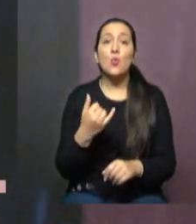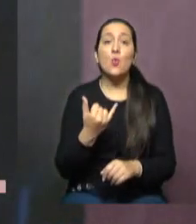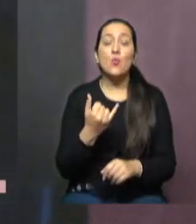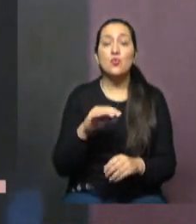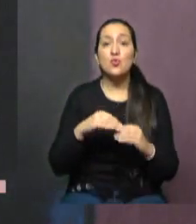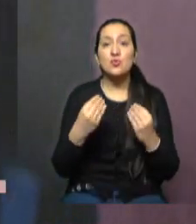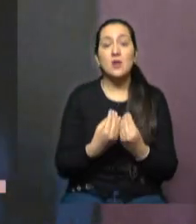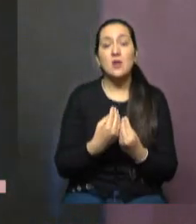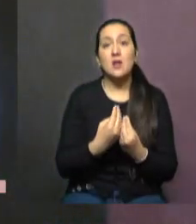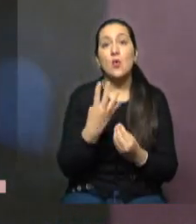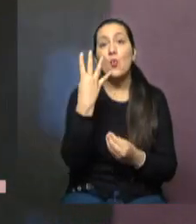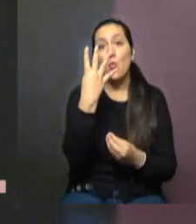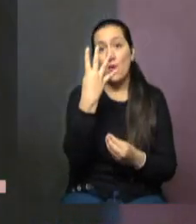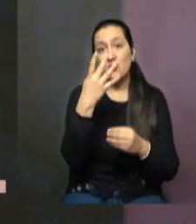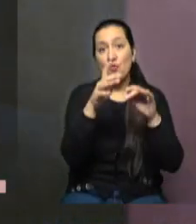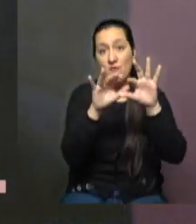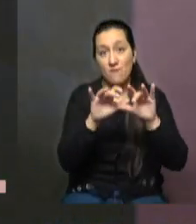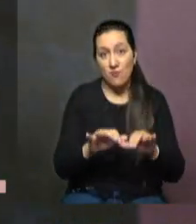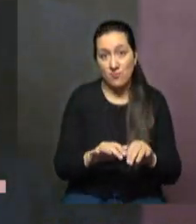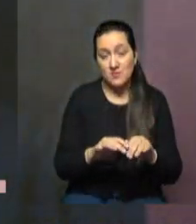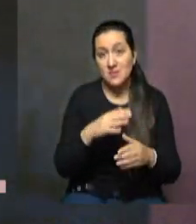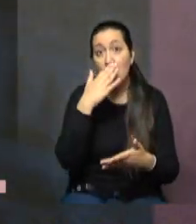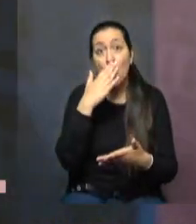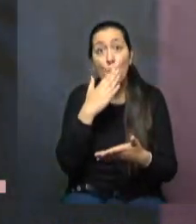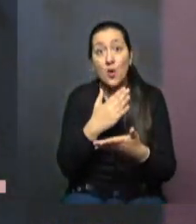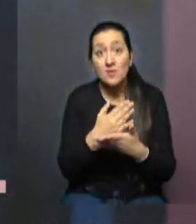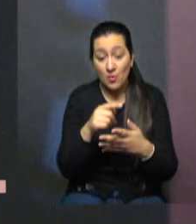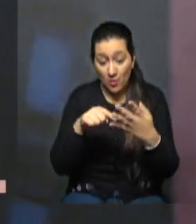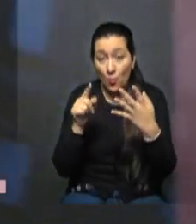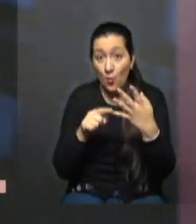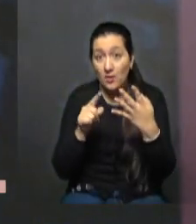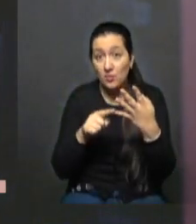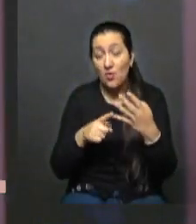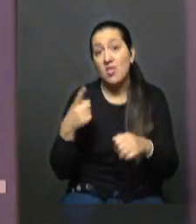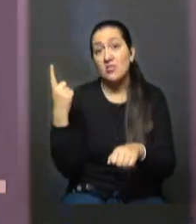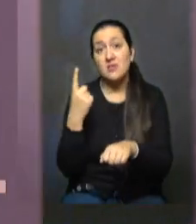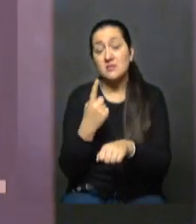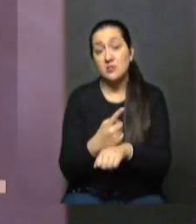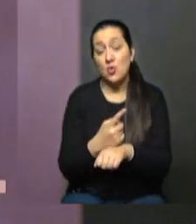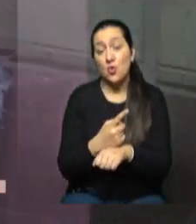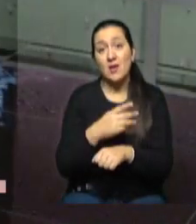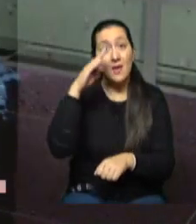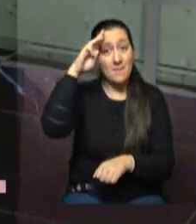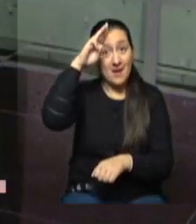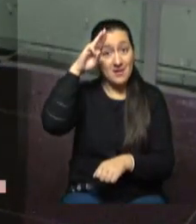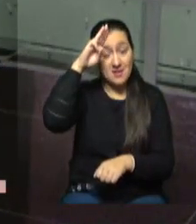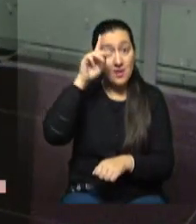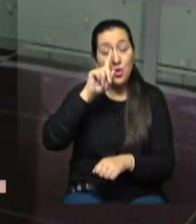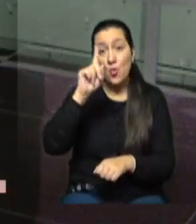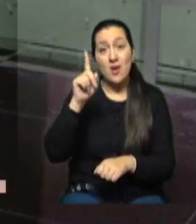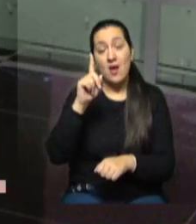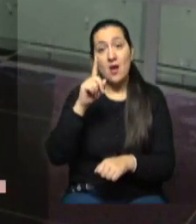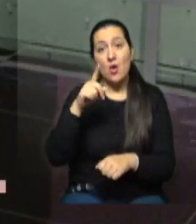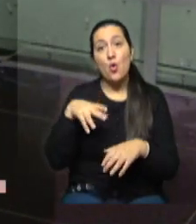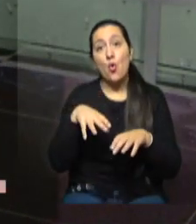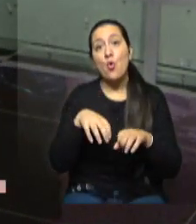el que decidió que finalmente no era colono propietario Sí en realidad la